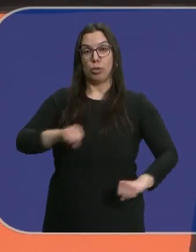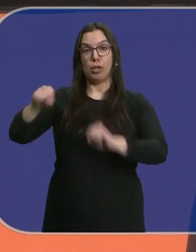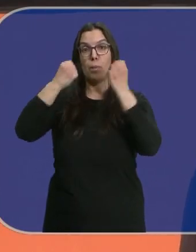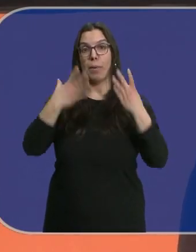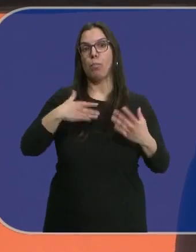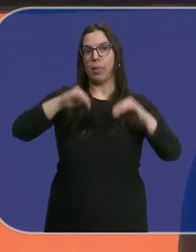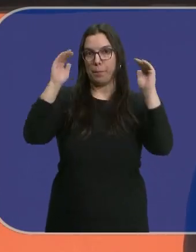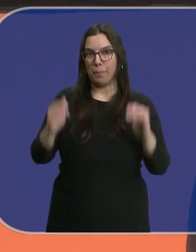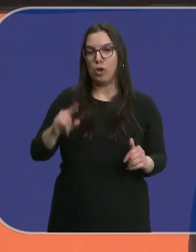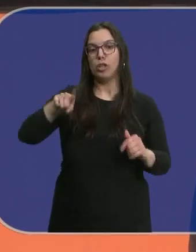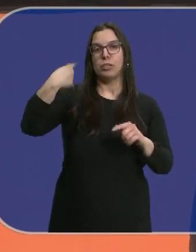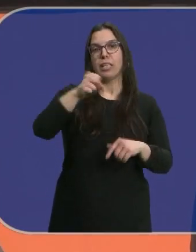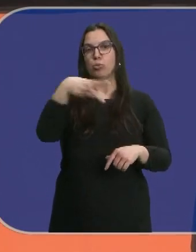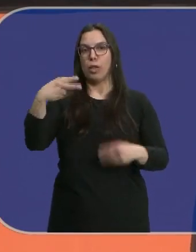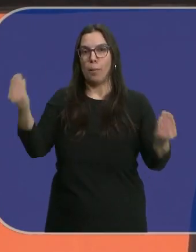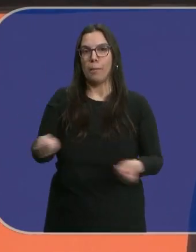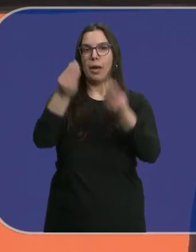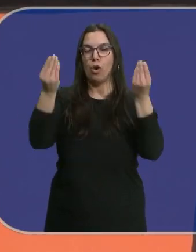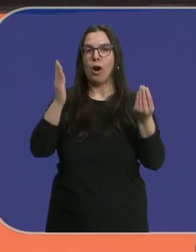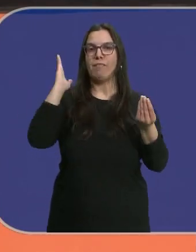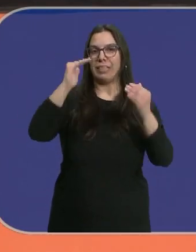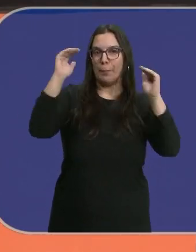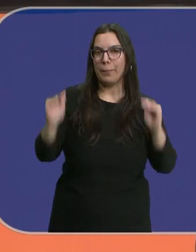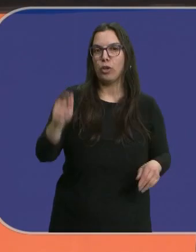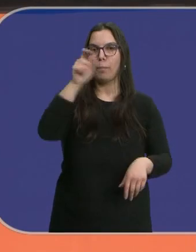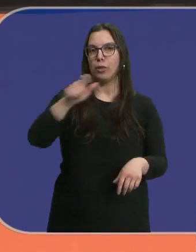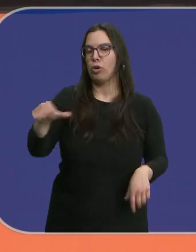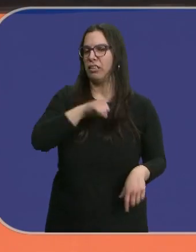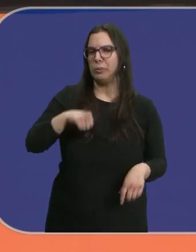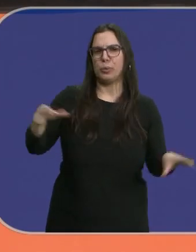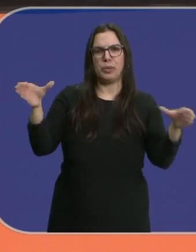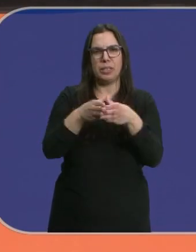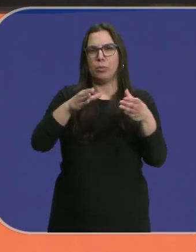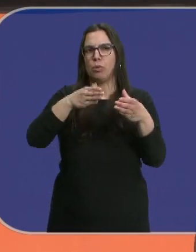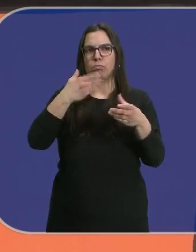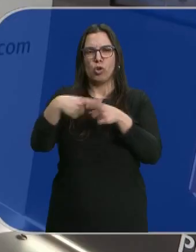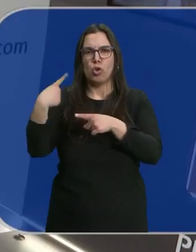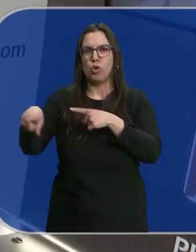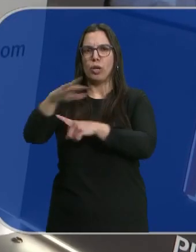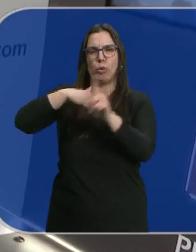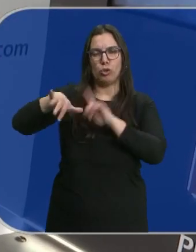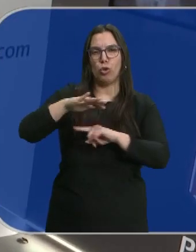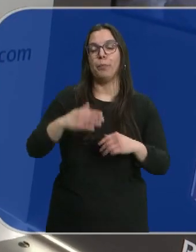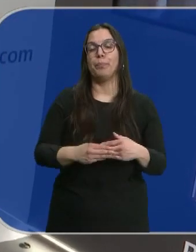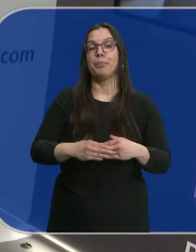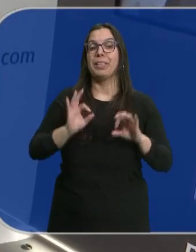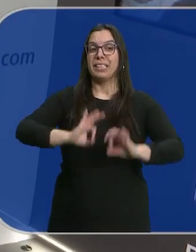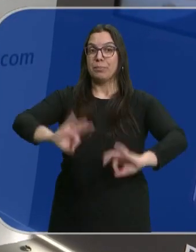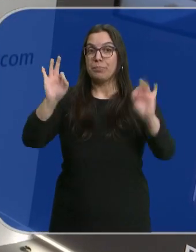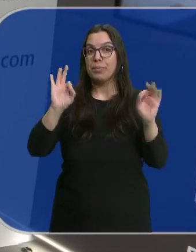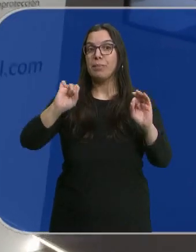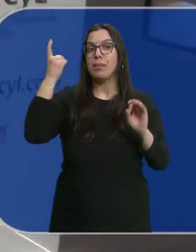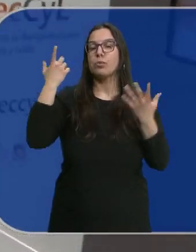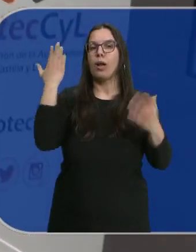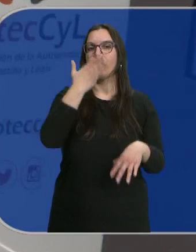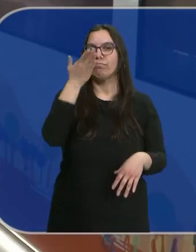con un pronóstico más favorable de posibles daños a personas individuales, colectivos, a bienes y al entorno. Especialmente está dirigido